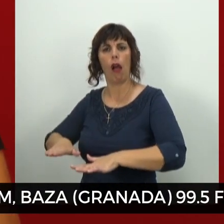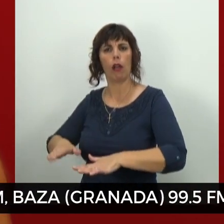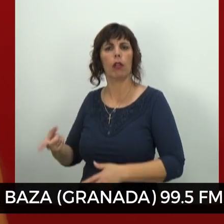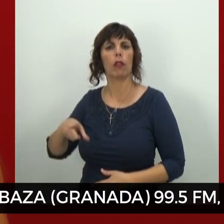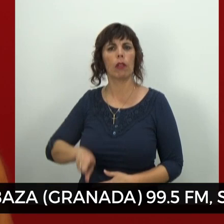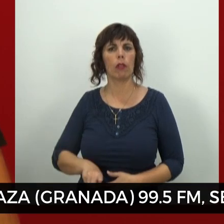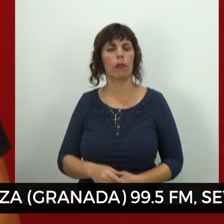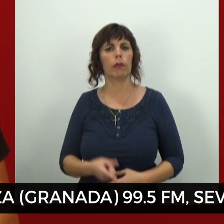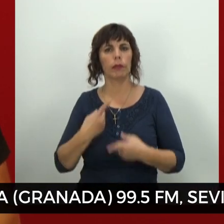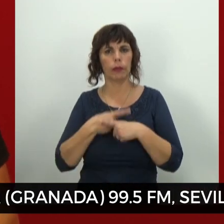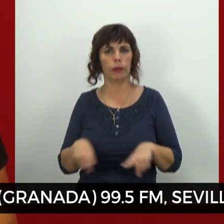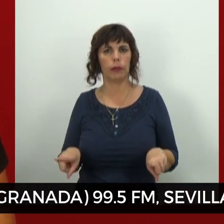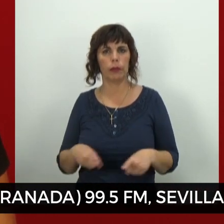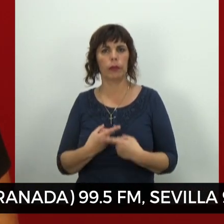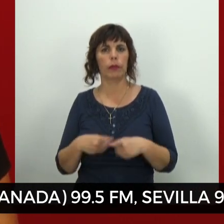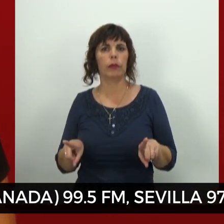Salmo